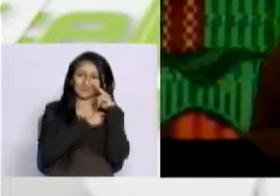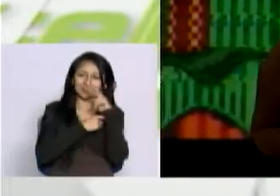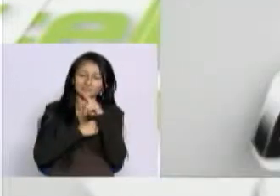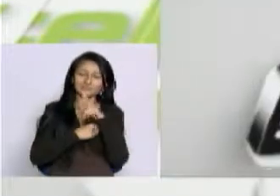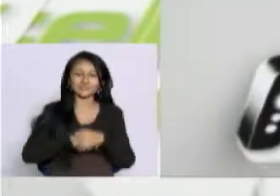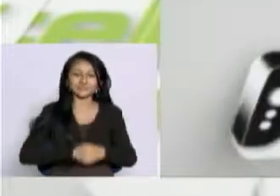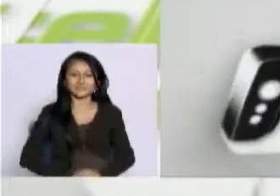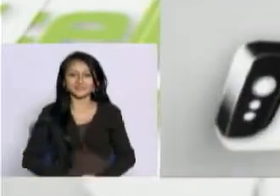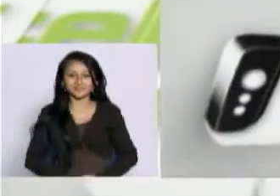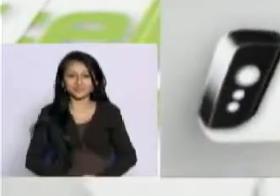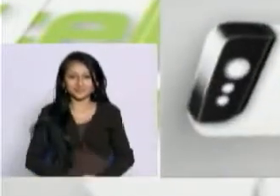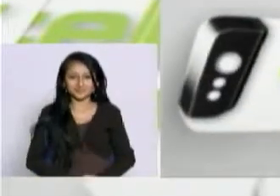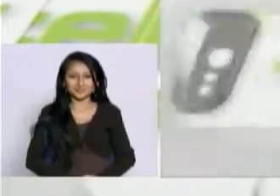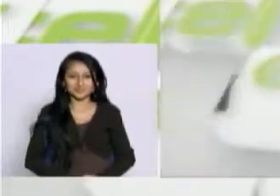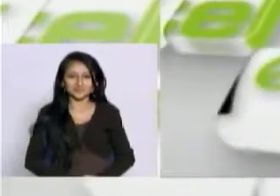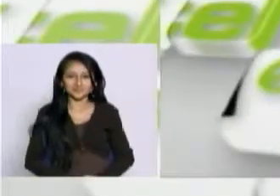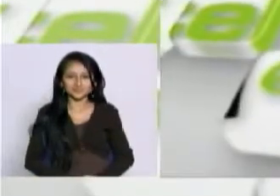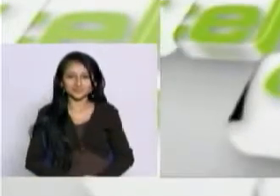Telecafé.